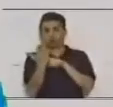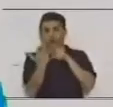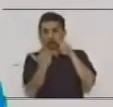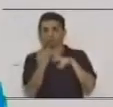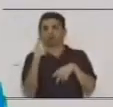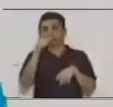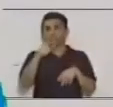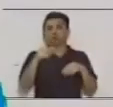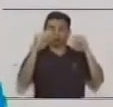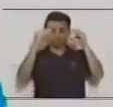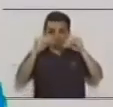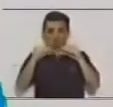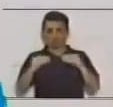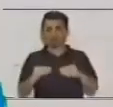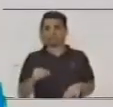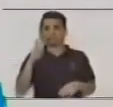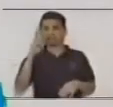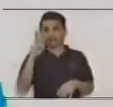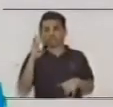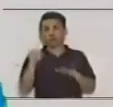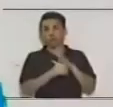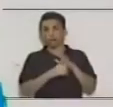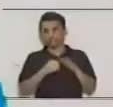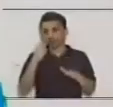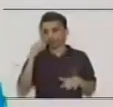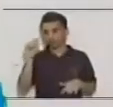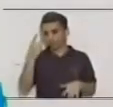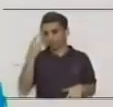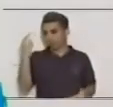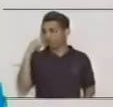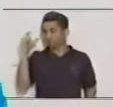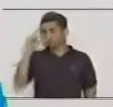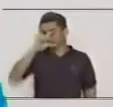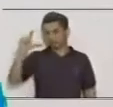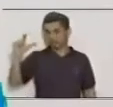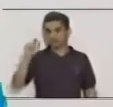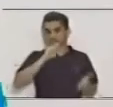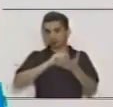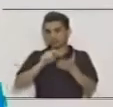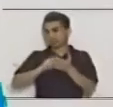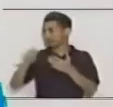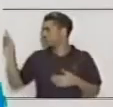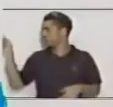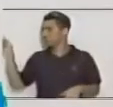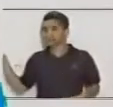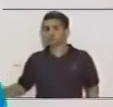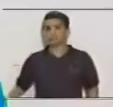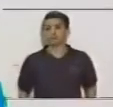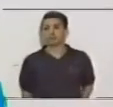en casa. La primera, aquí está. Apúntenla.